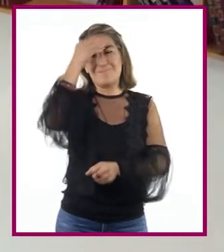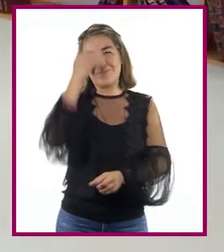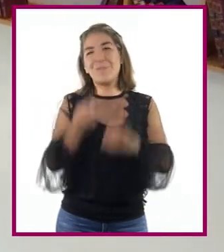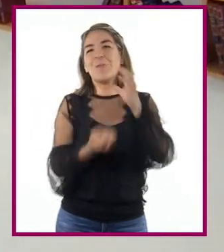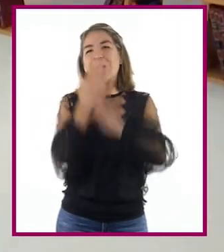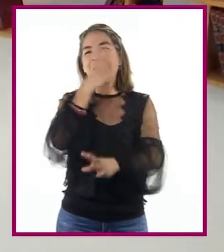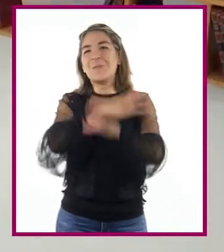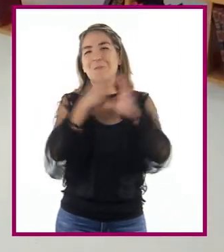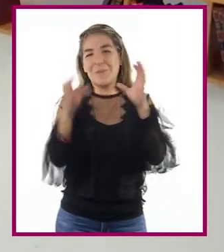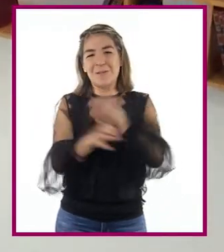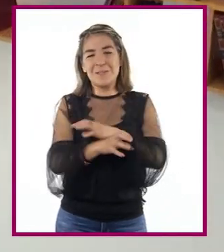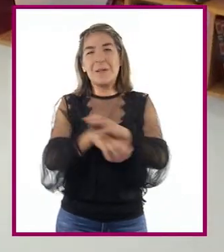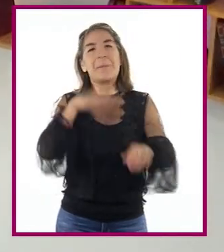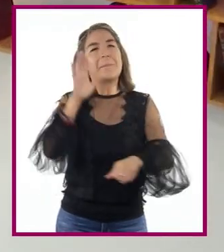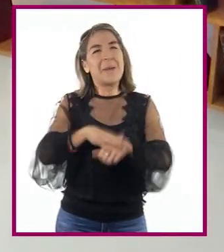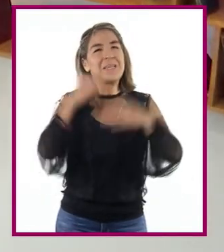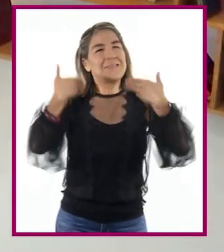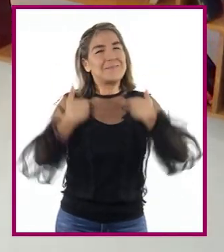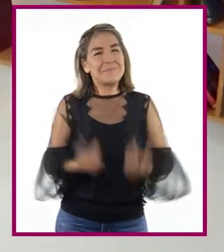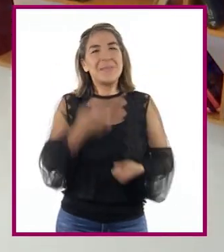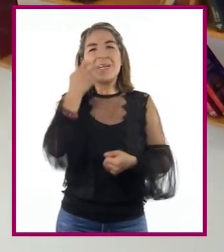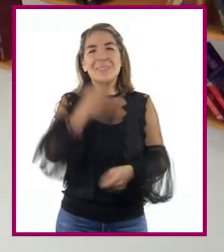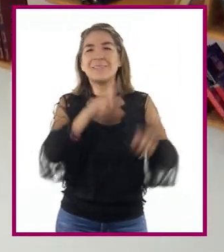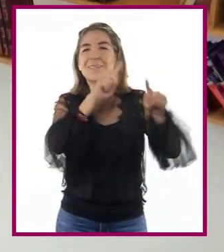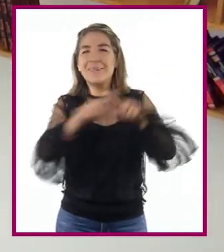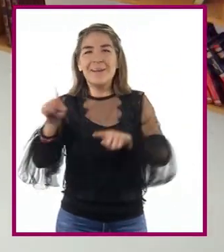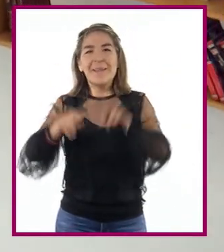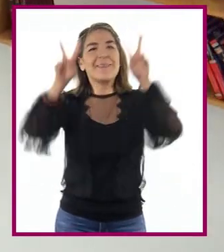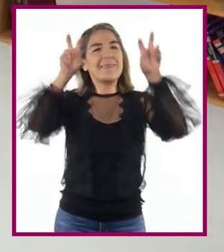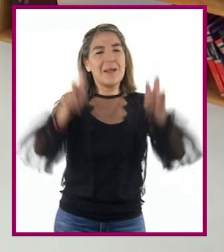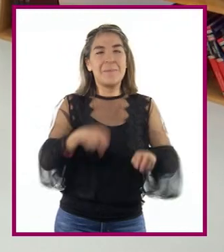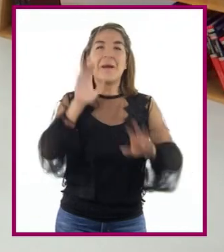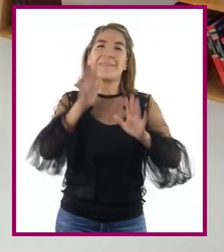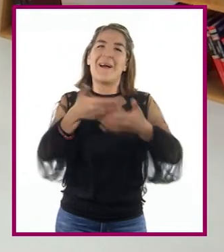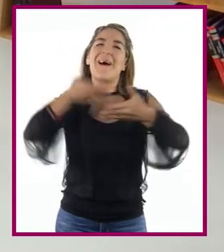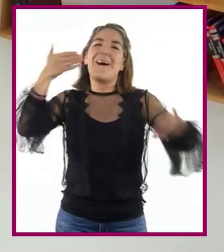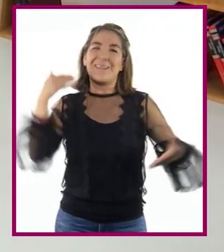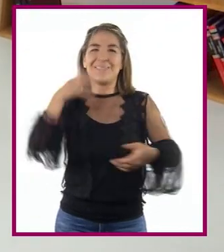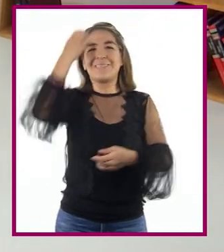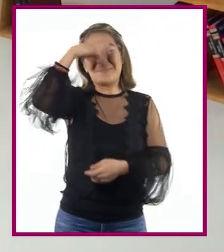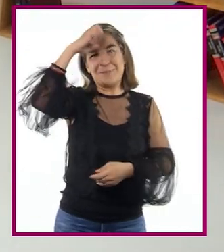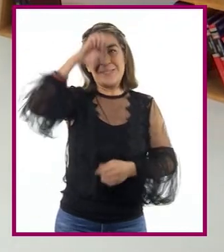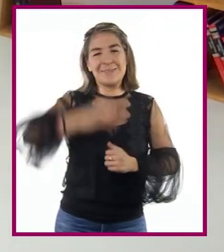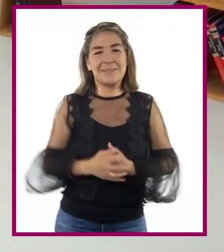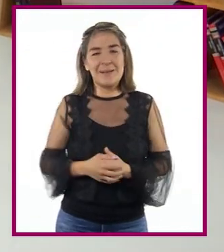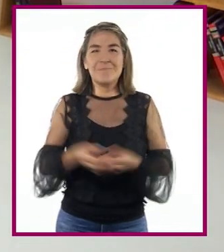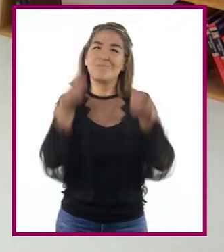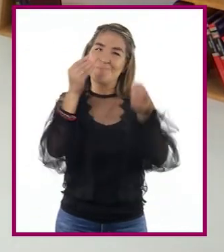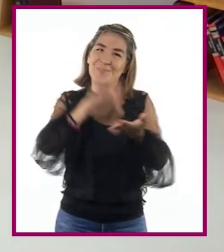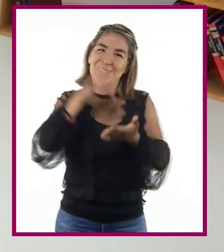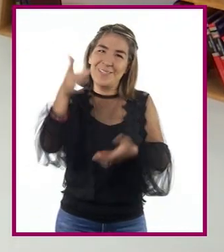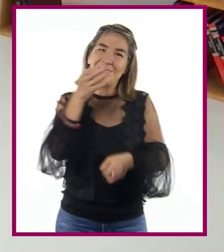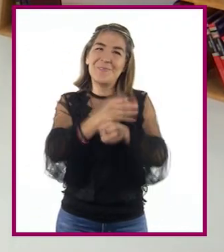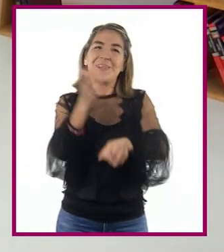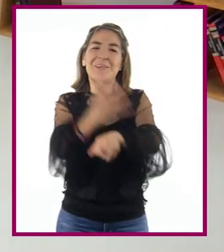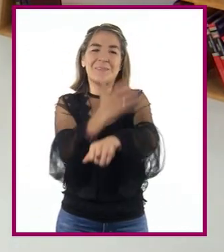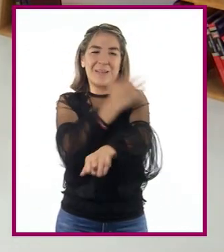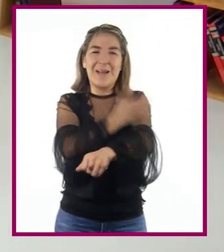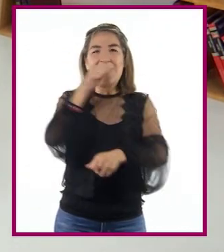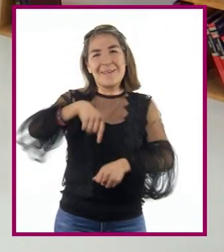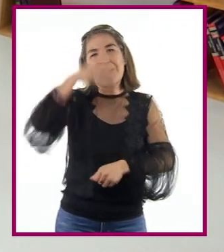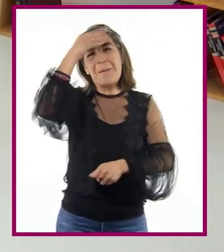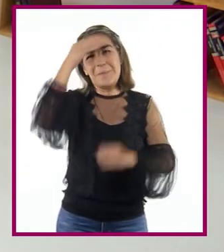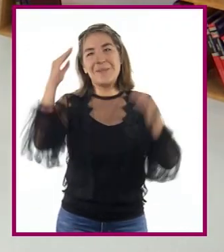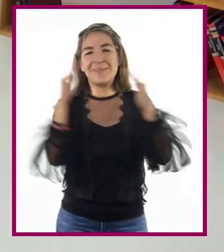algo nuevo o afianzado las cosas de las que ya teníamos ciertos conocimientos. Gracias por habernos acompañado en Aprende